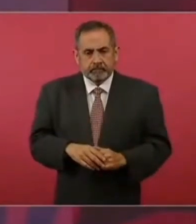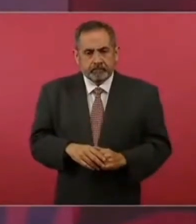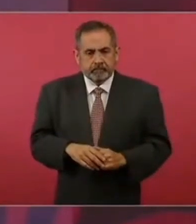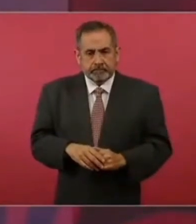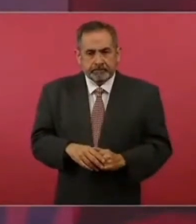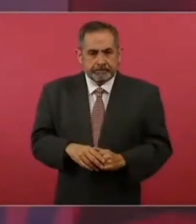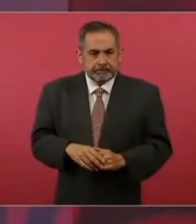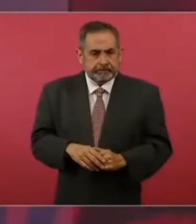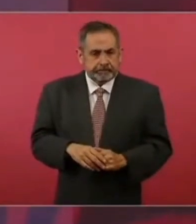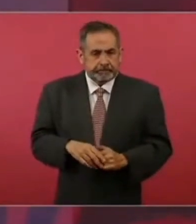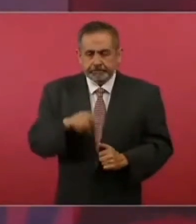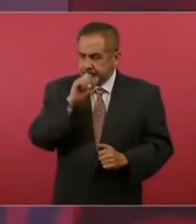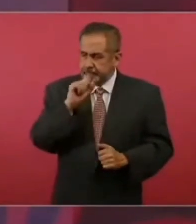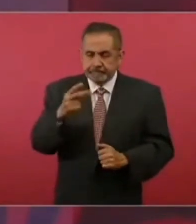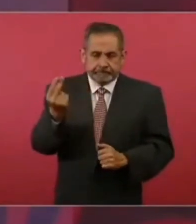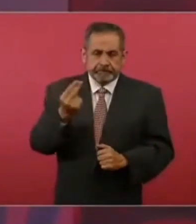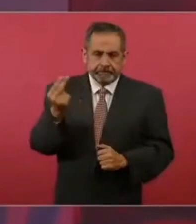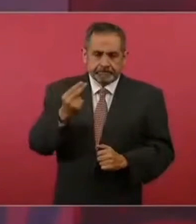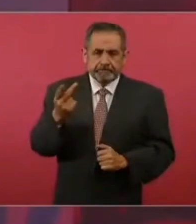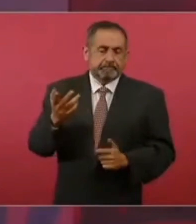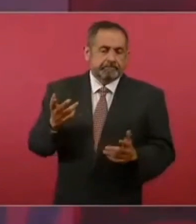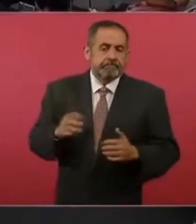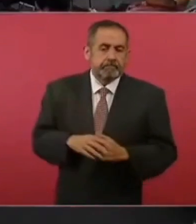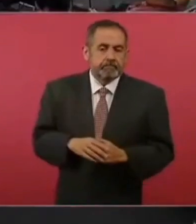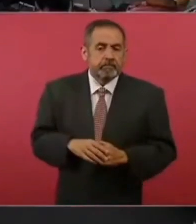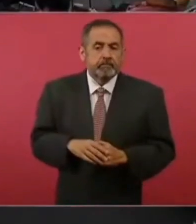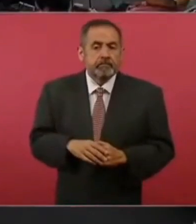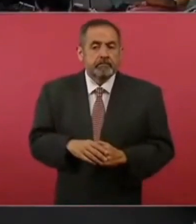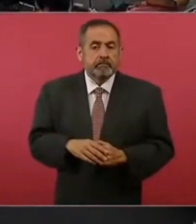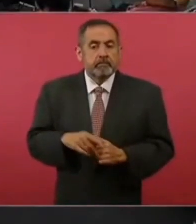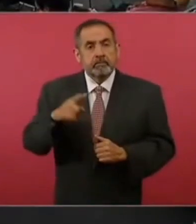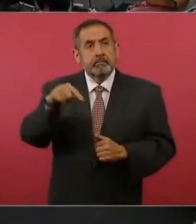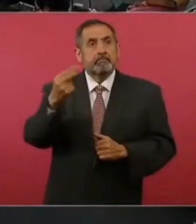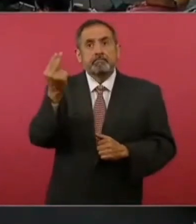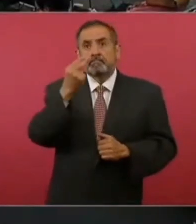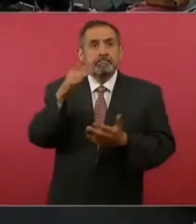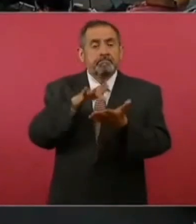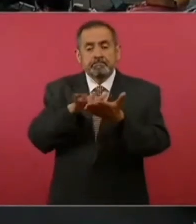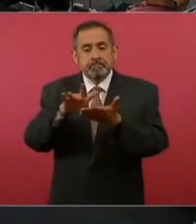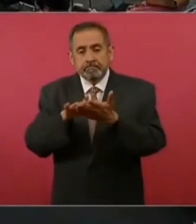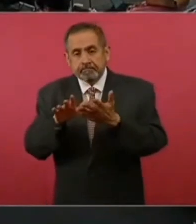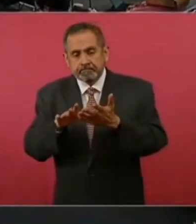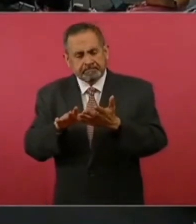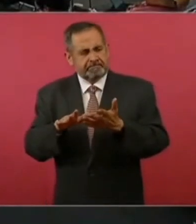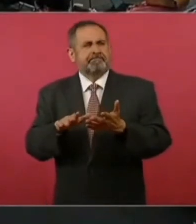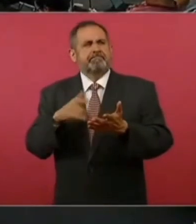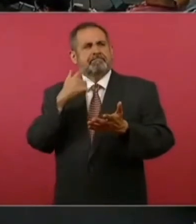se necesita. Hay quienes requieren el apoyo, aunque parezca